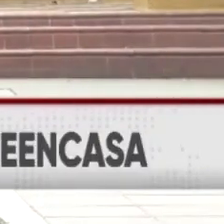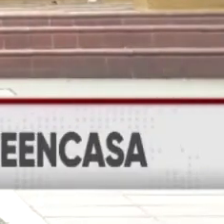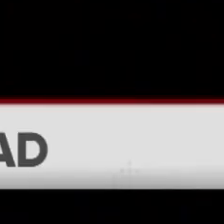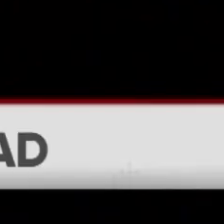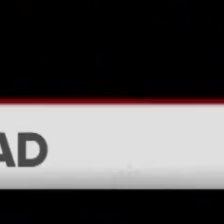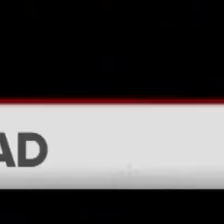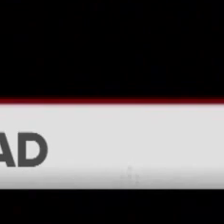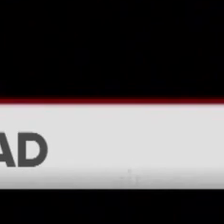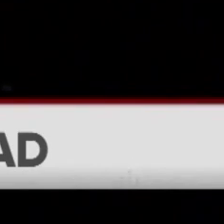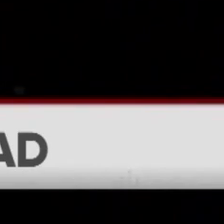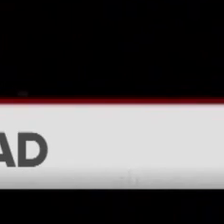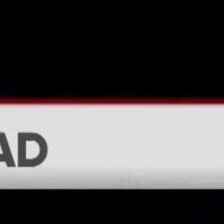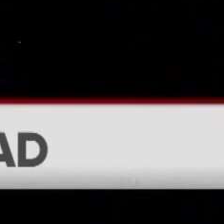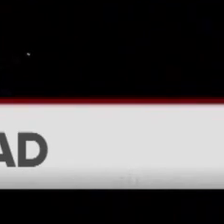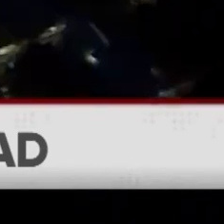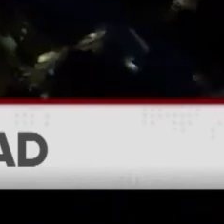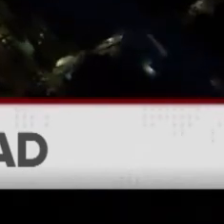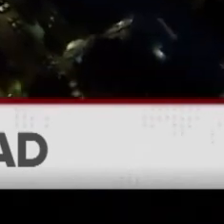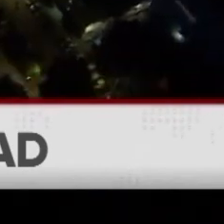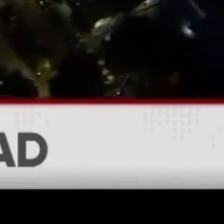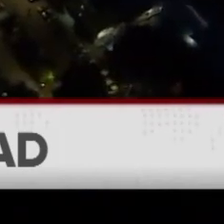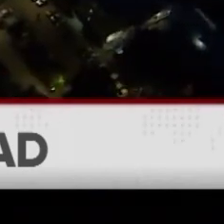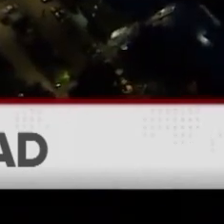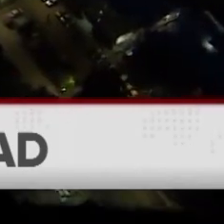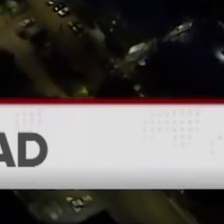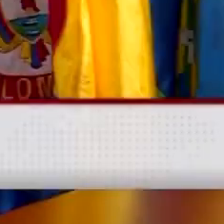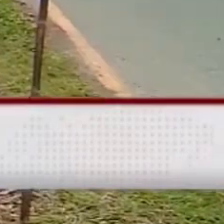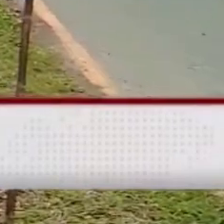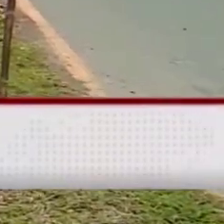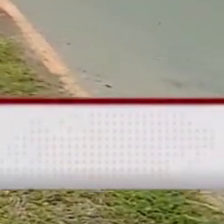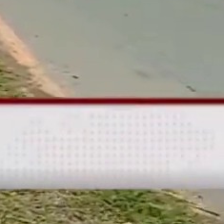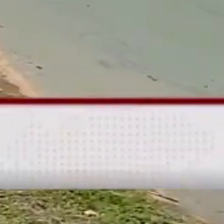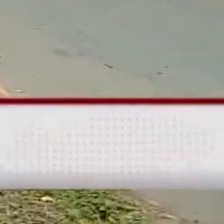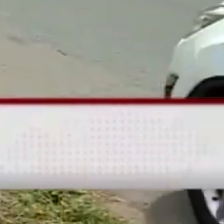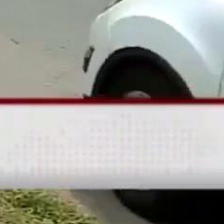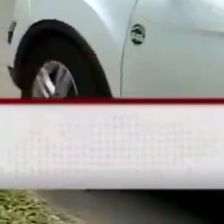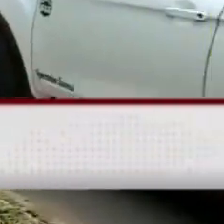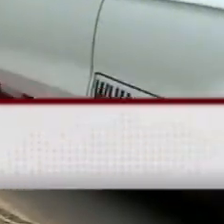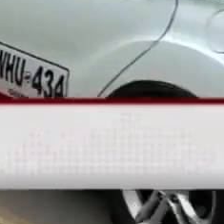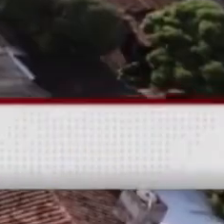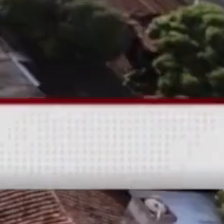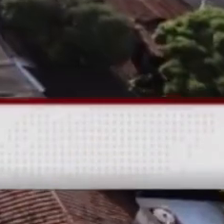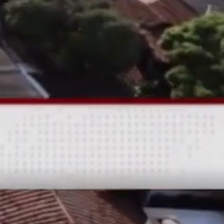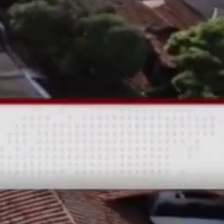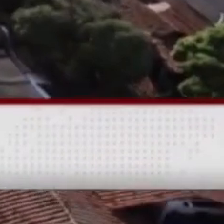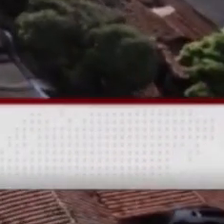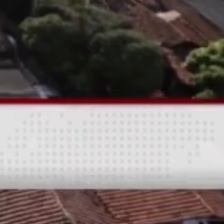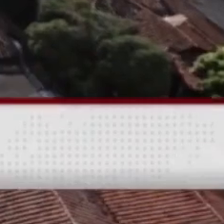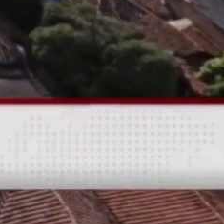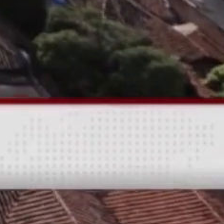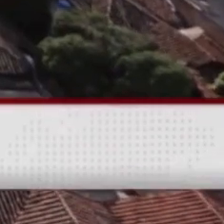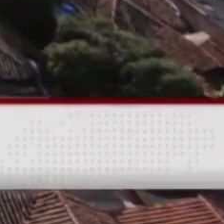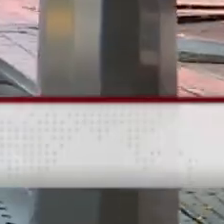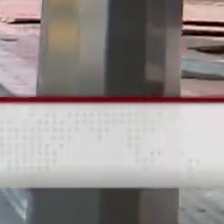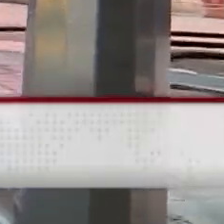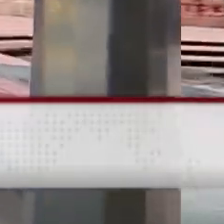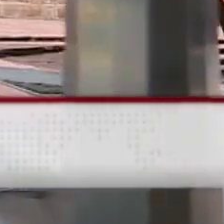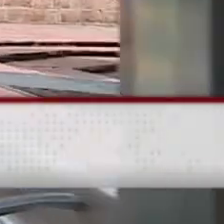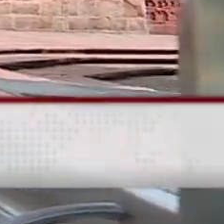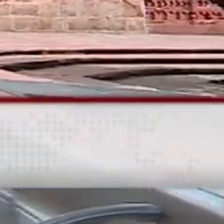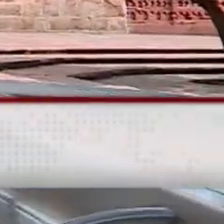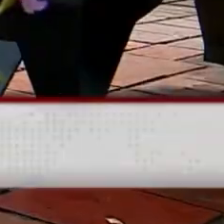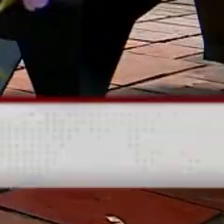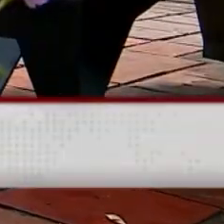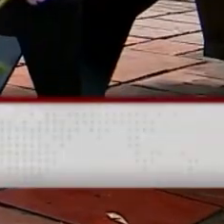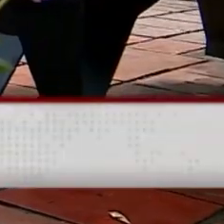acogido a la medida. A 500 pies de altura éramos testigos de un día inusual. Del municipio del Cerrito, ante esta contingencia del coronavirus. Medidas